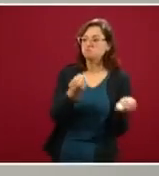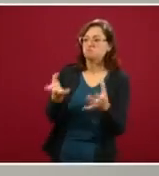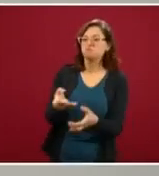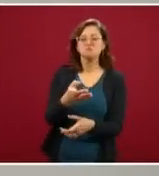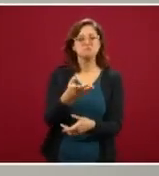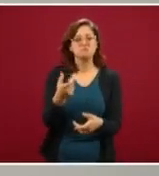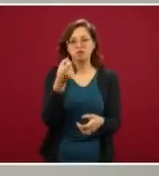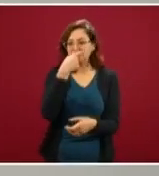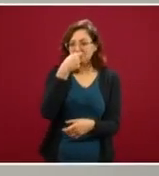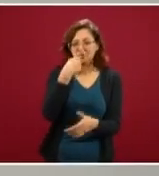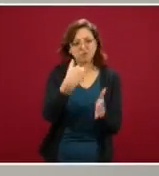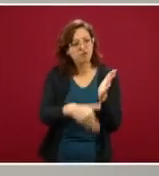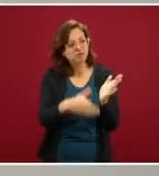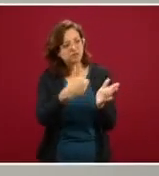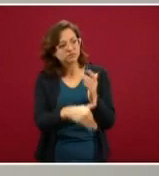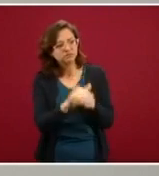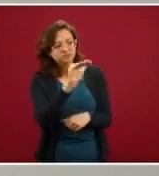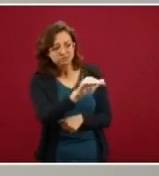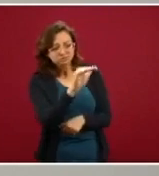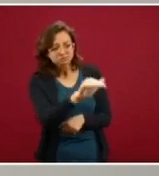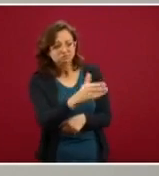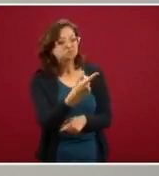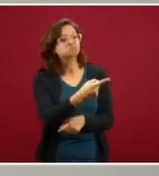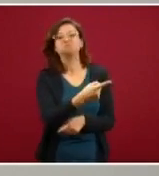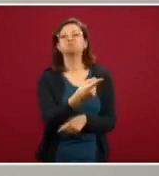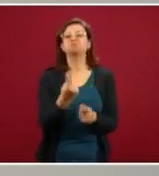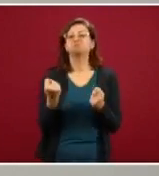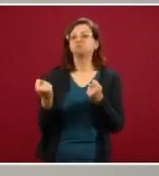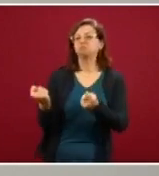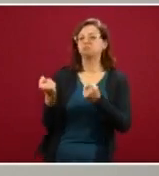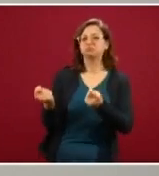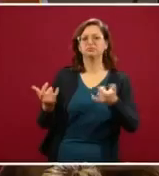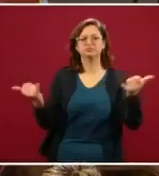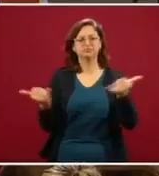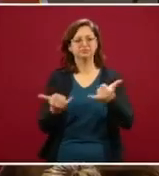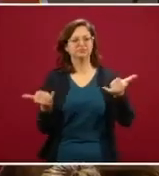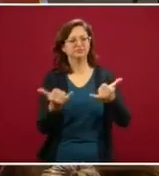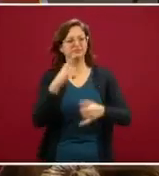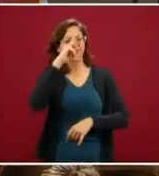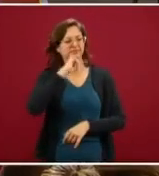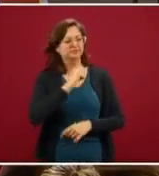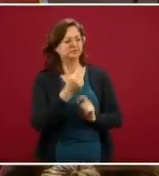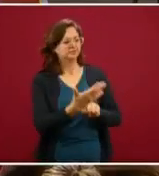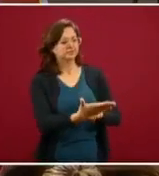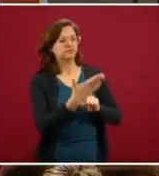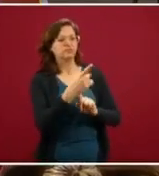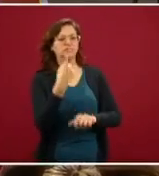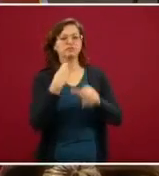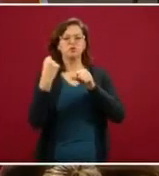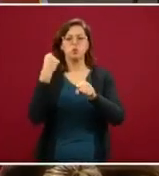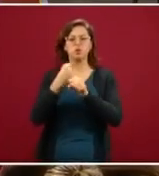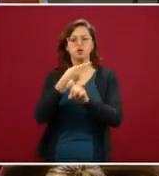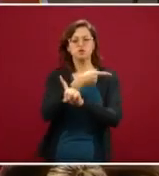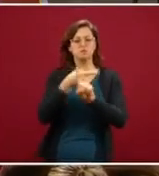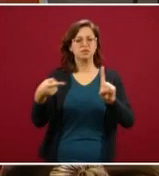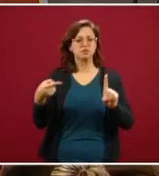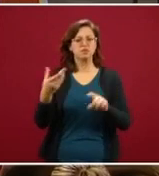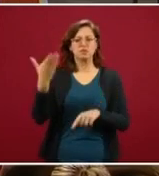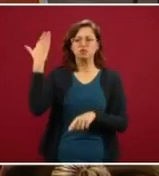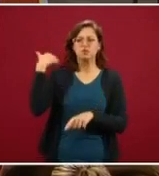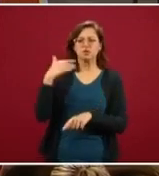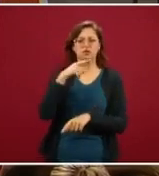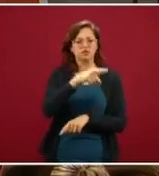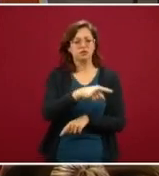privada y desde que vimos la primera manifestación de esta falla, que fue a mitad del año pasado con el